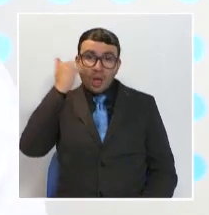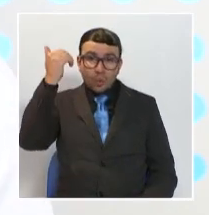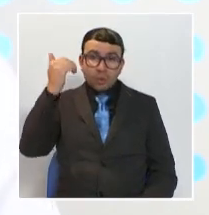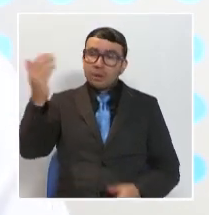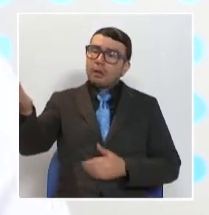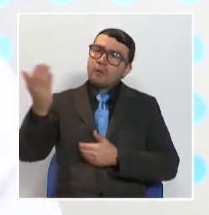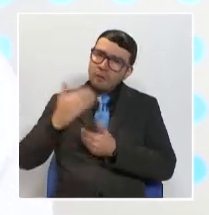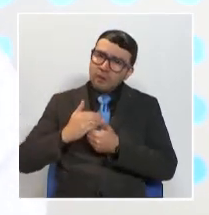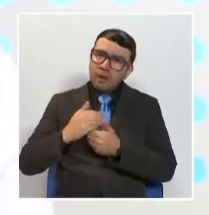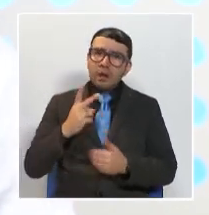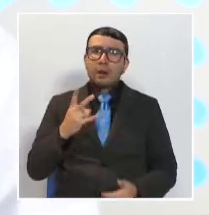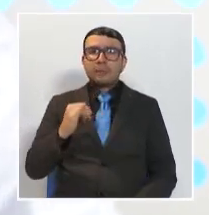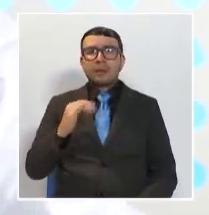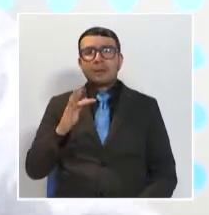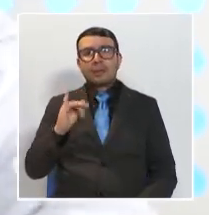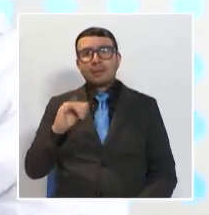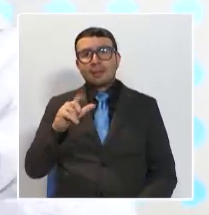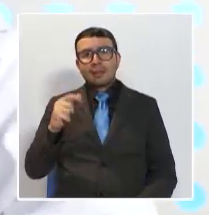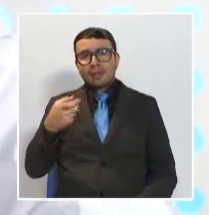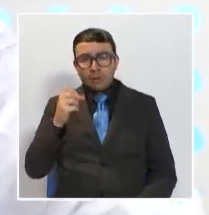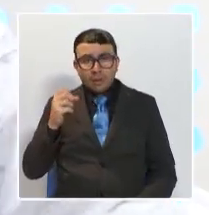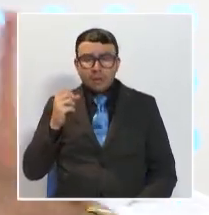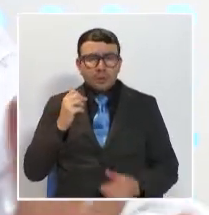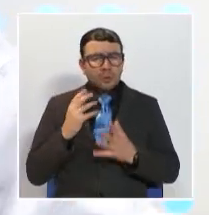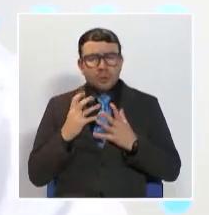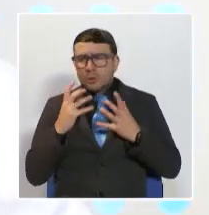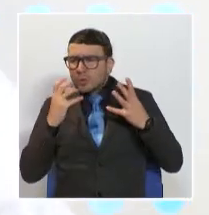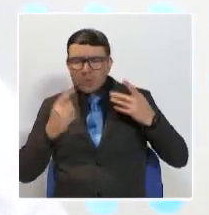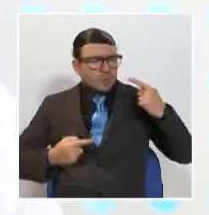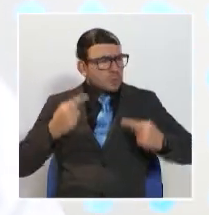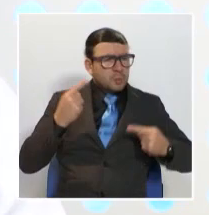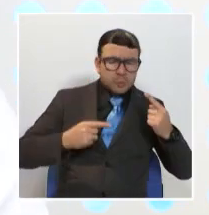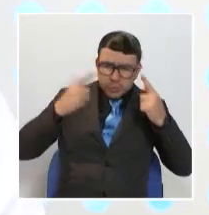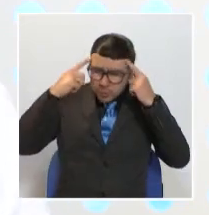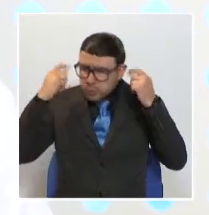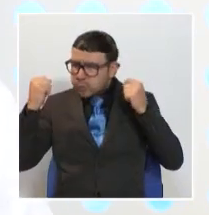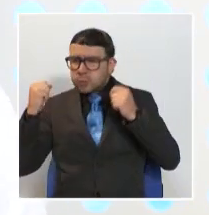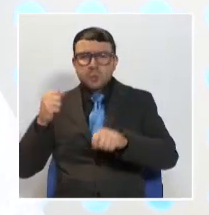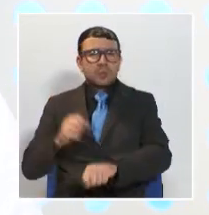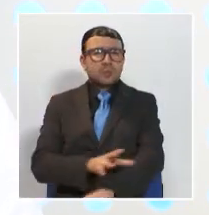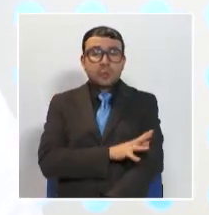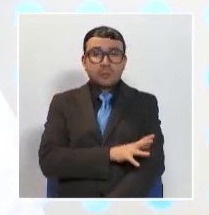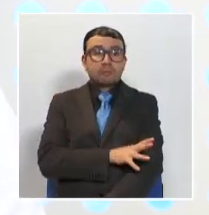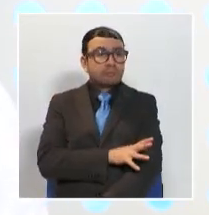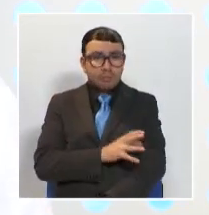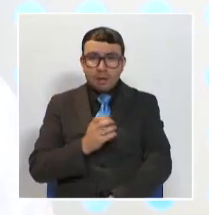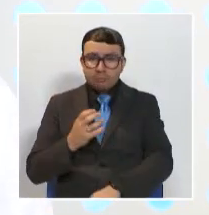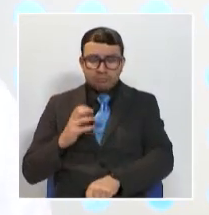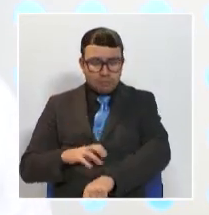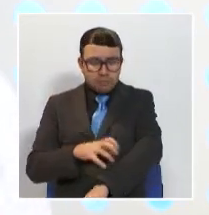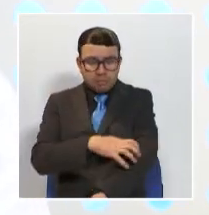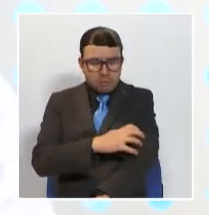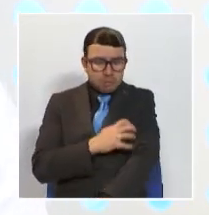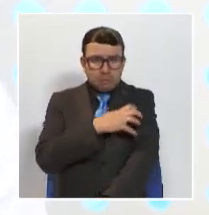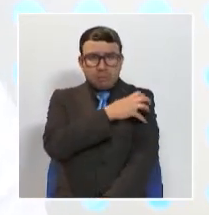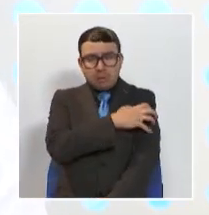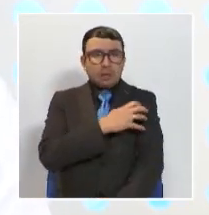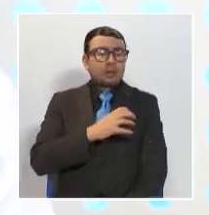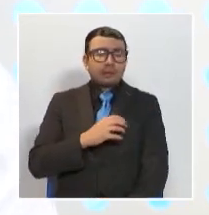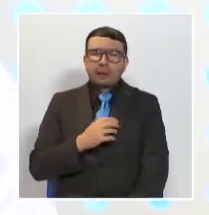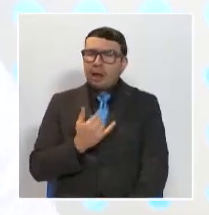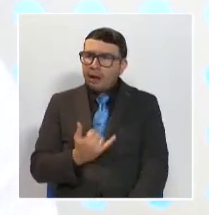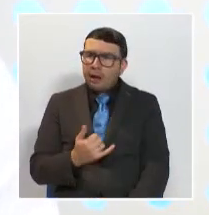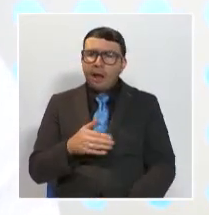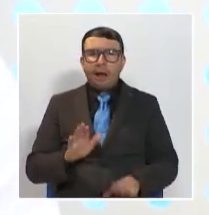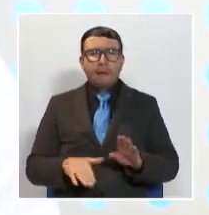vitiligo, cuando están a estrés, ansiedad y peleando y que no controlan las emociones, se llenan, como él dice, de psoriasis o de vitiligo. Y